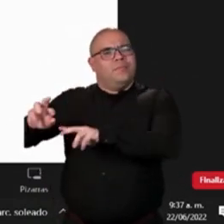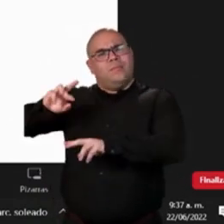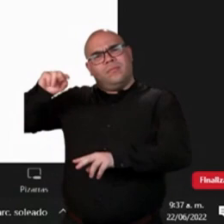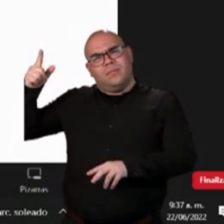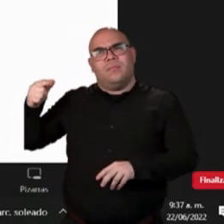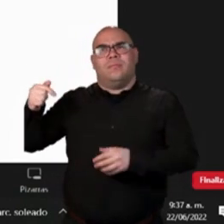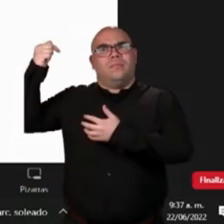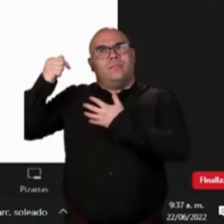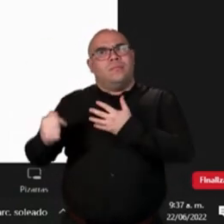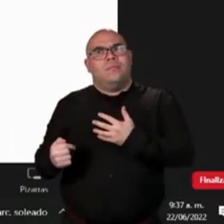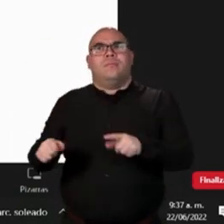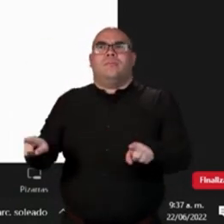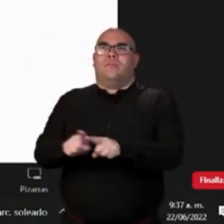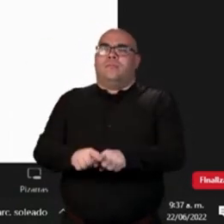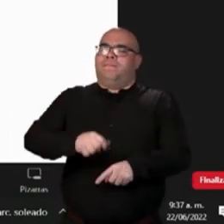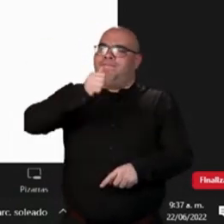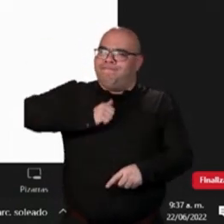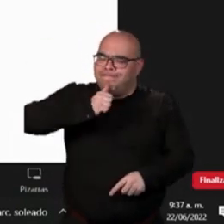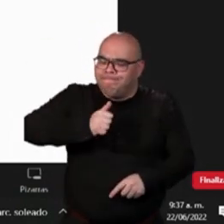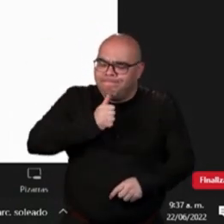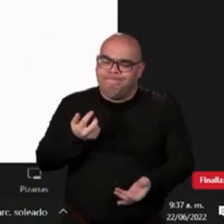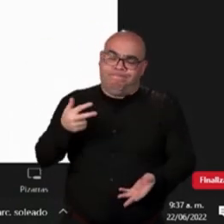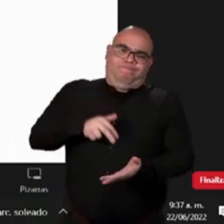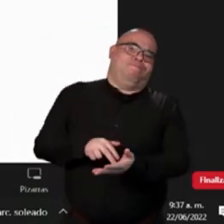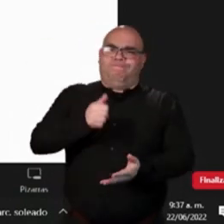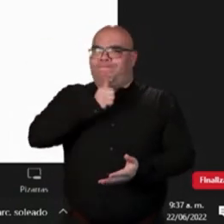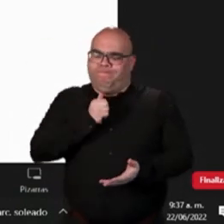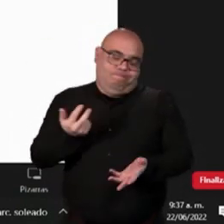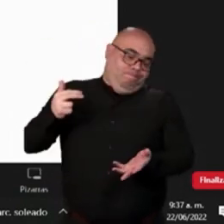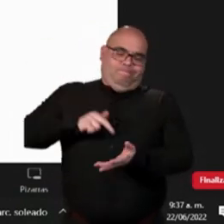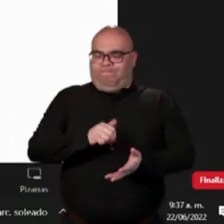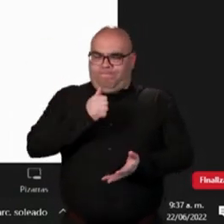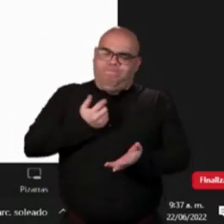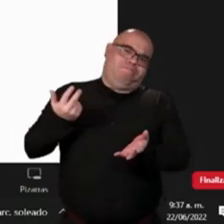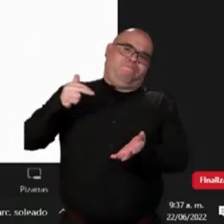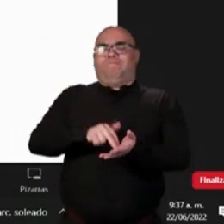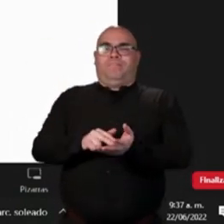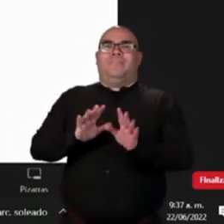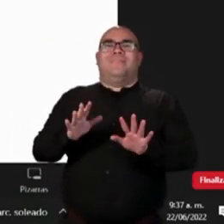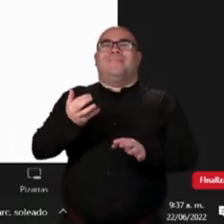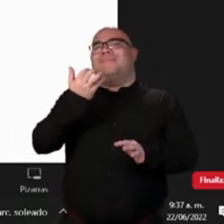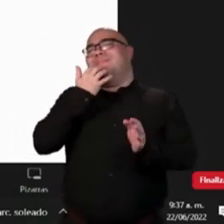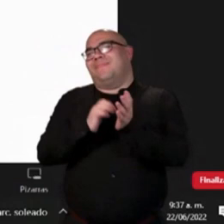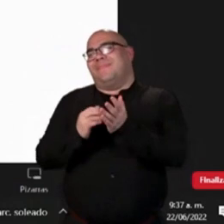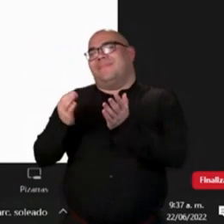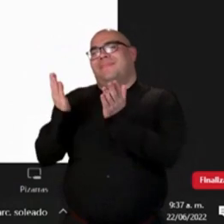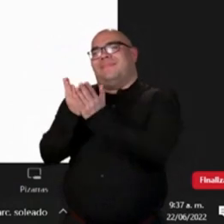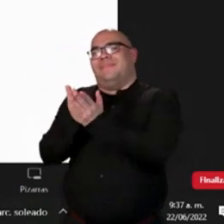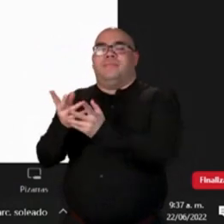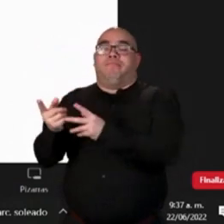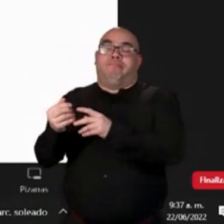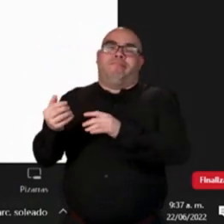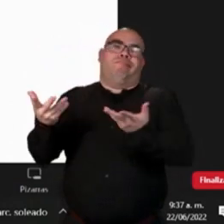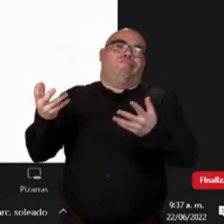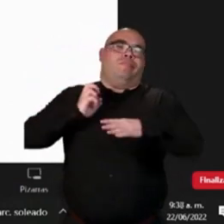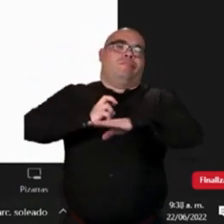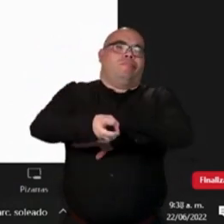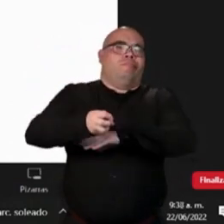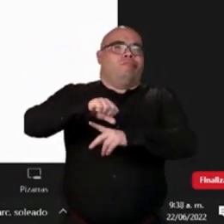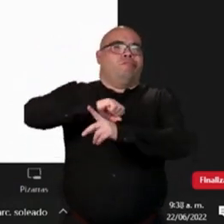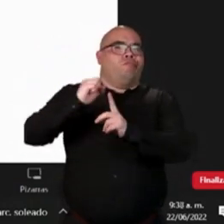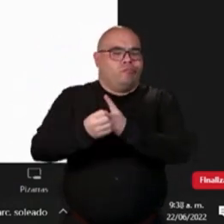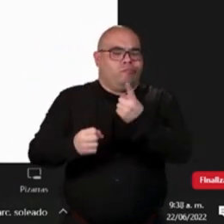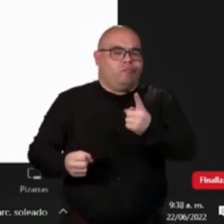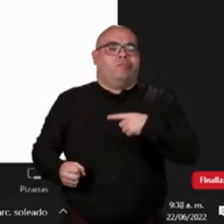que requieren de resiliencia en las instituciones educativas, como pueden ser los conflictos sociales,